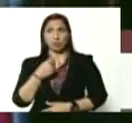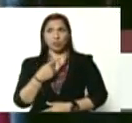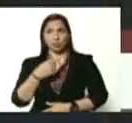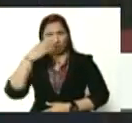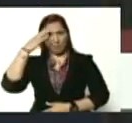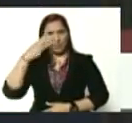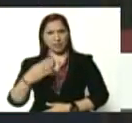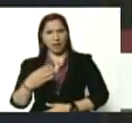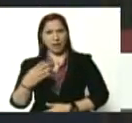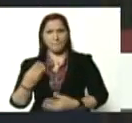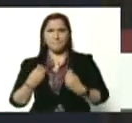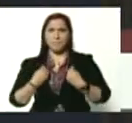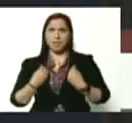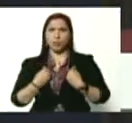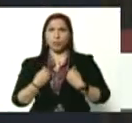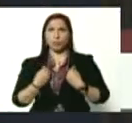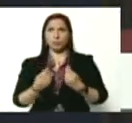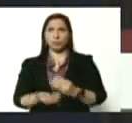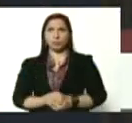vivo